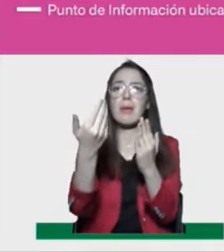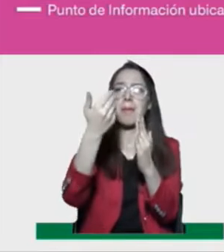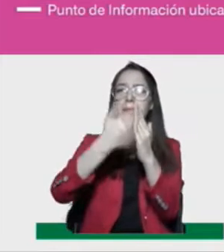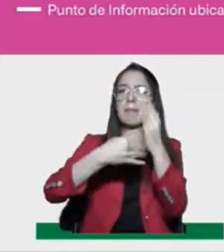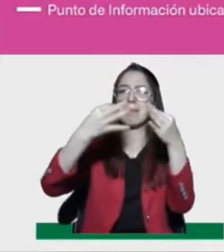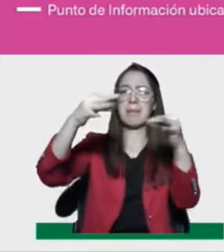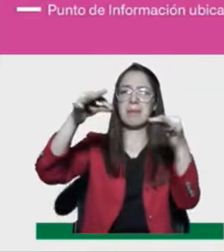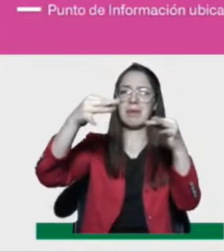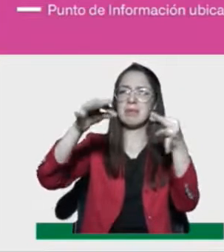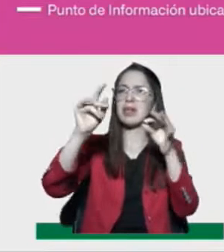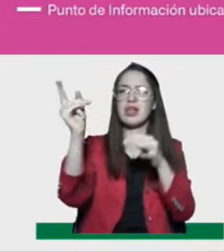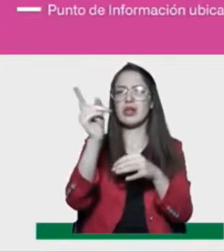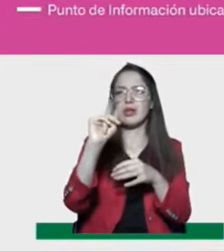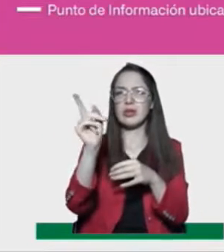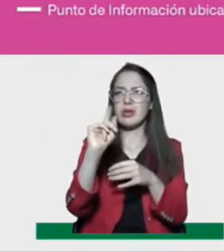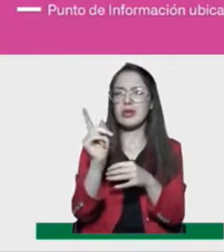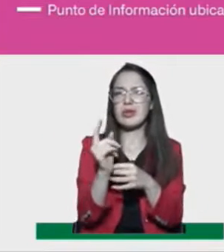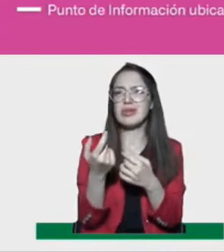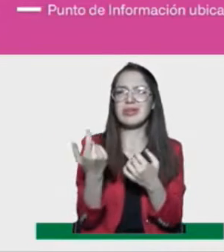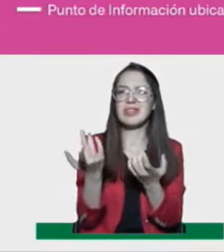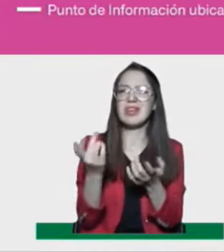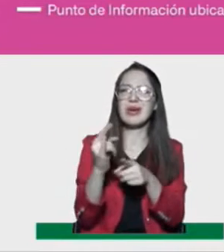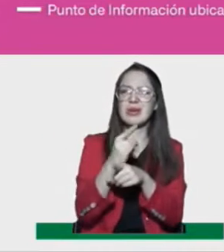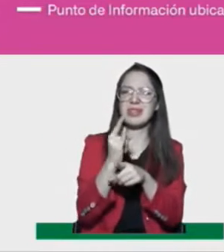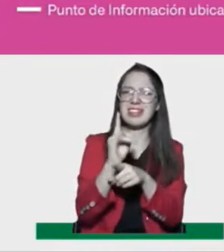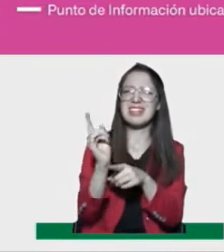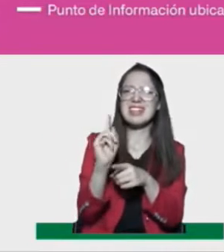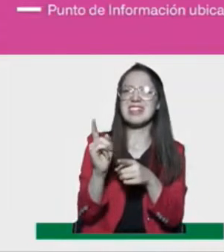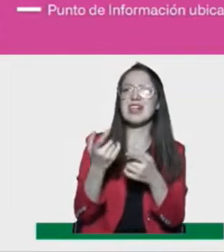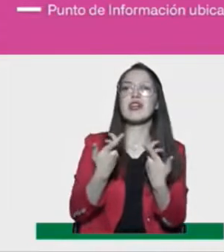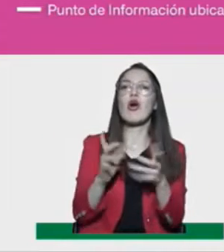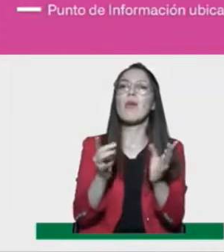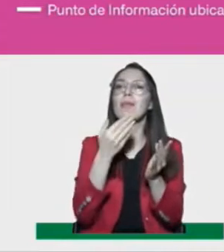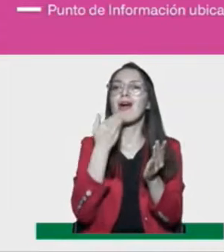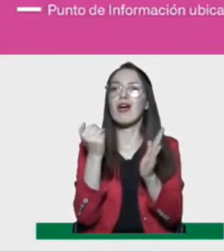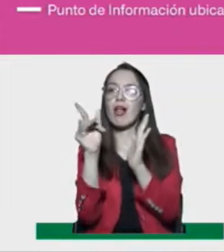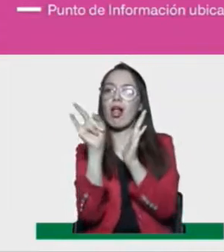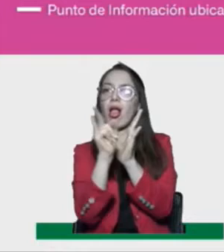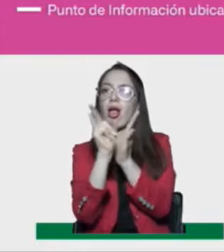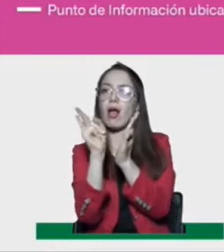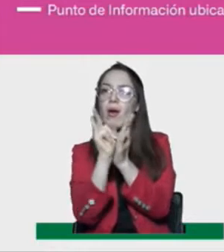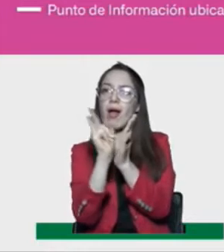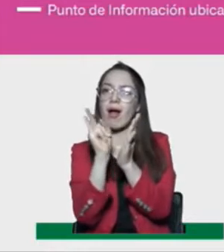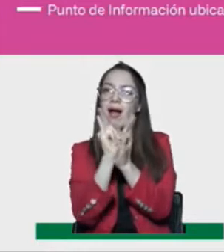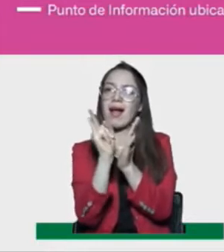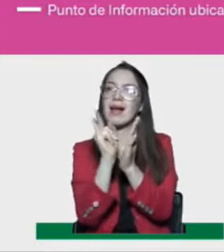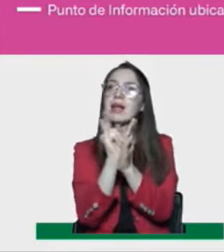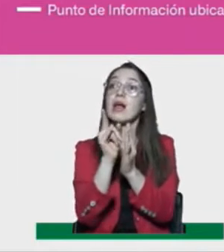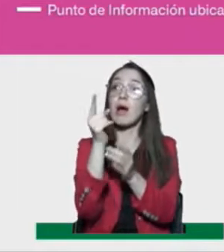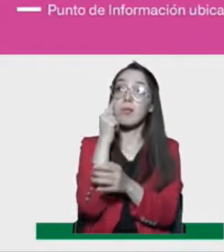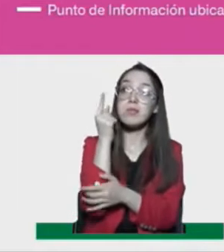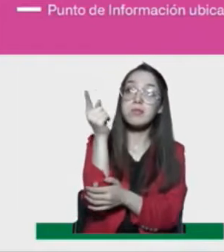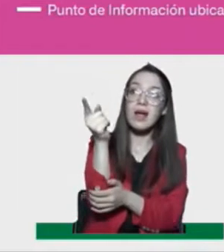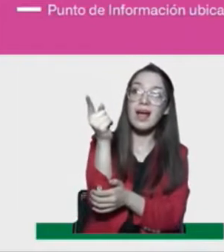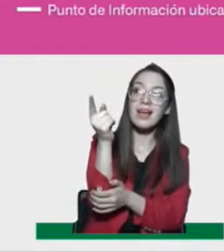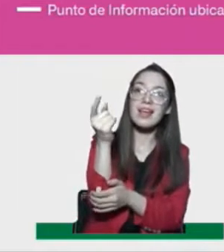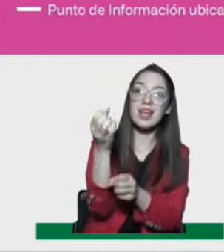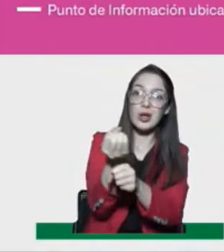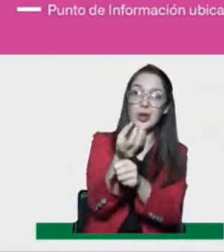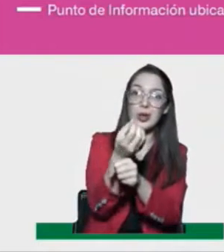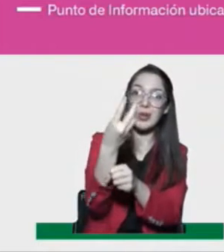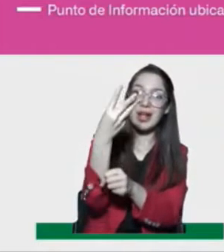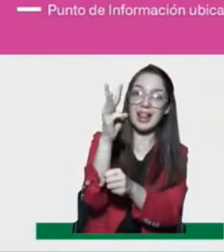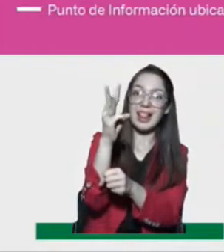y materiales orgánicos, y no que todo pueda ser unas descargas de manera digital. Este es uno de ellos que está en la Comuna 13, uno de los